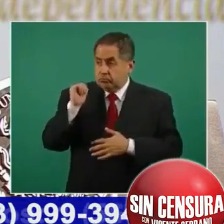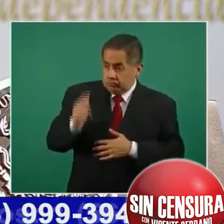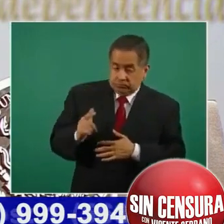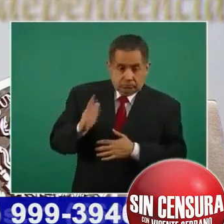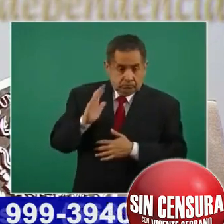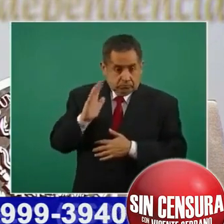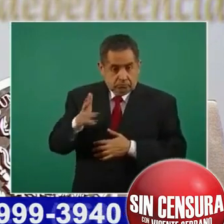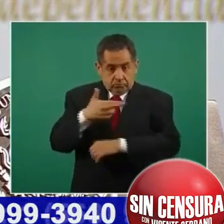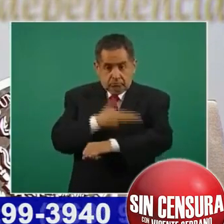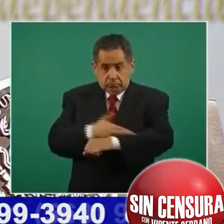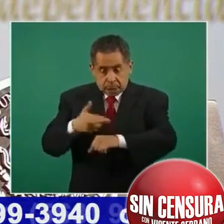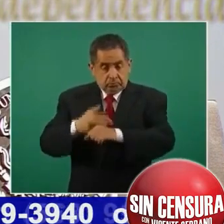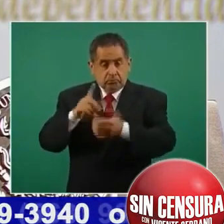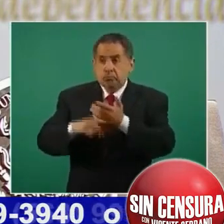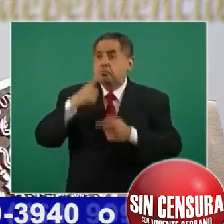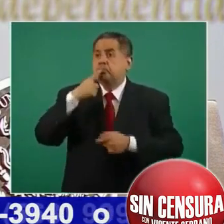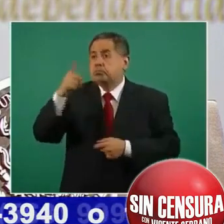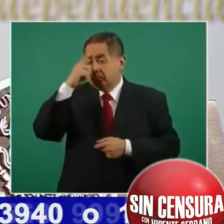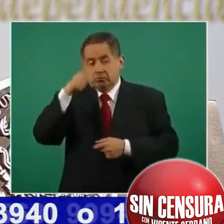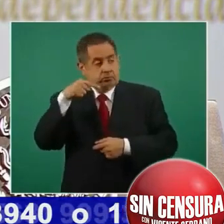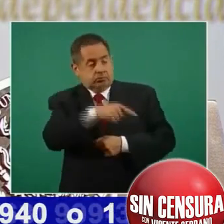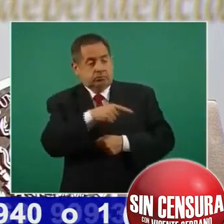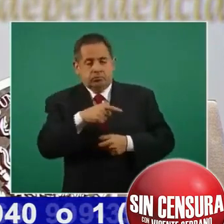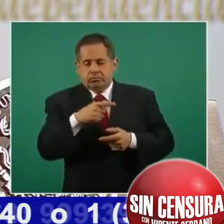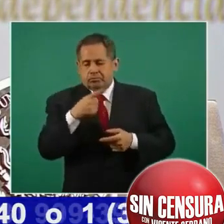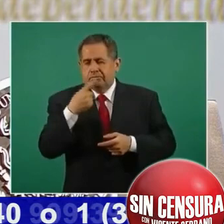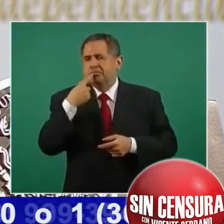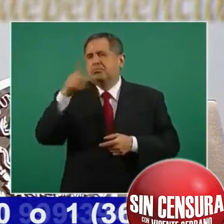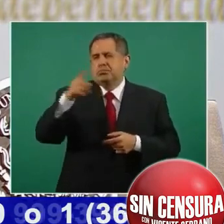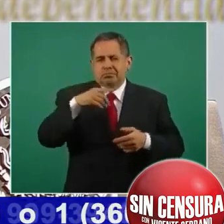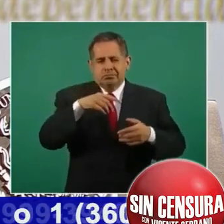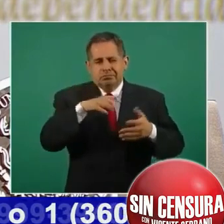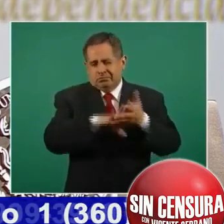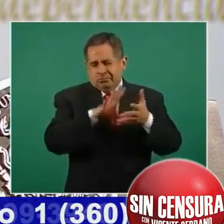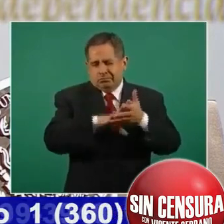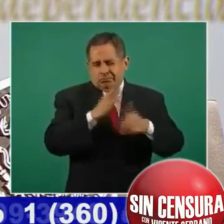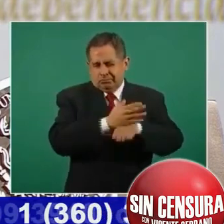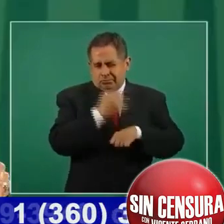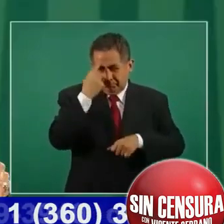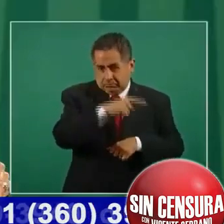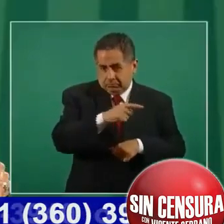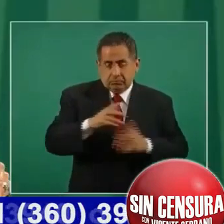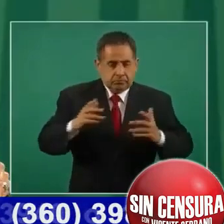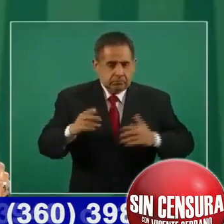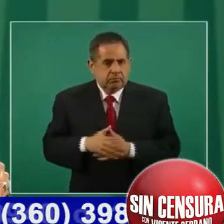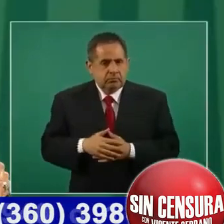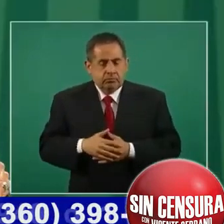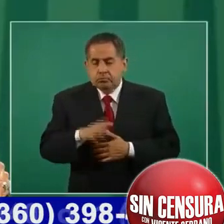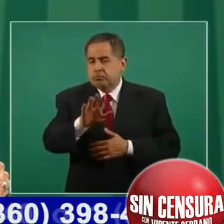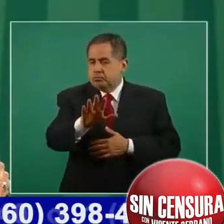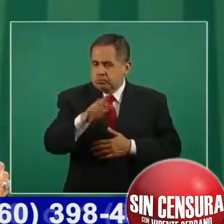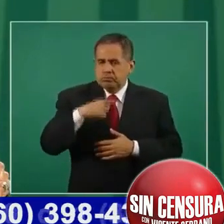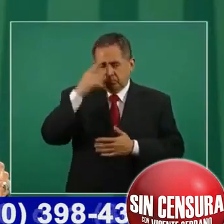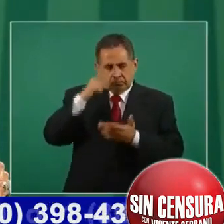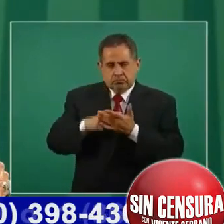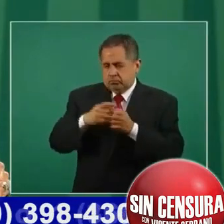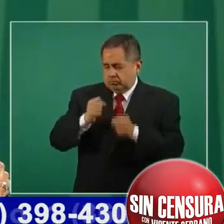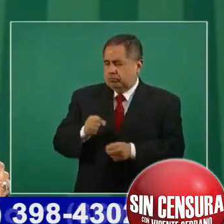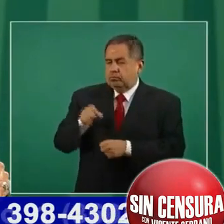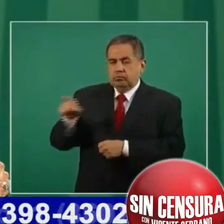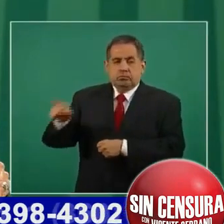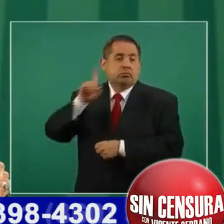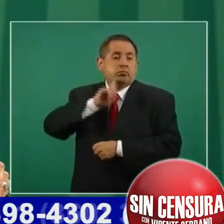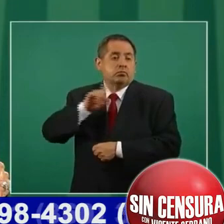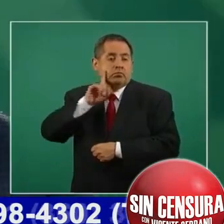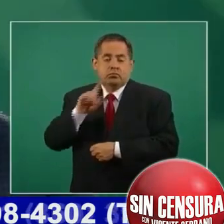no interpuestas denuncias penales. Pero seguramente, porque es muy responsable, la secretaria de